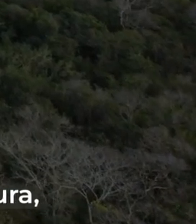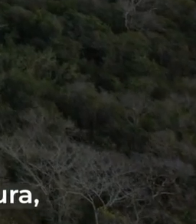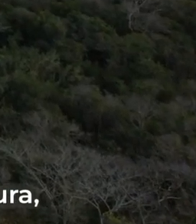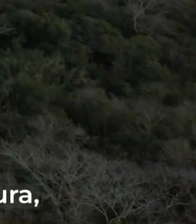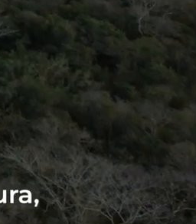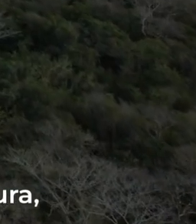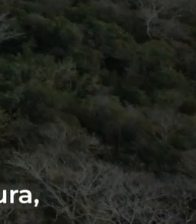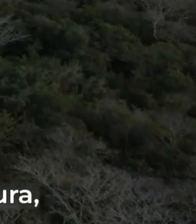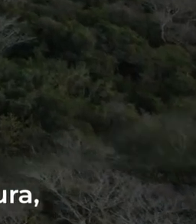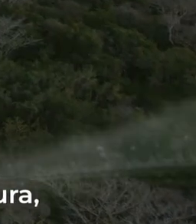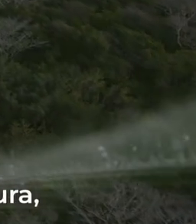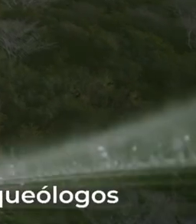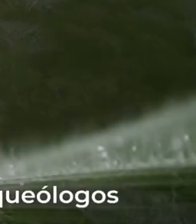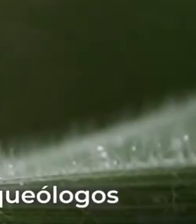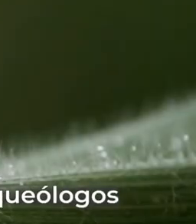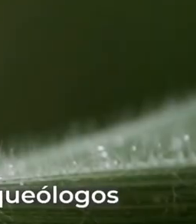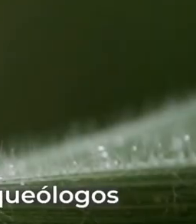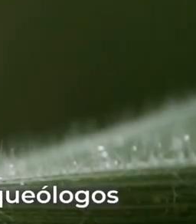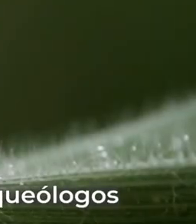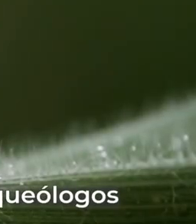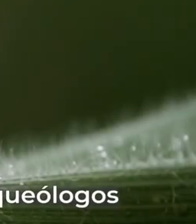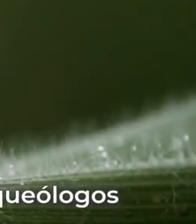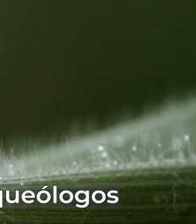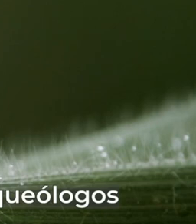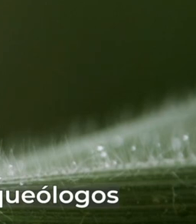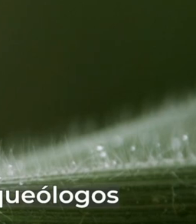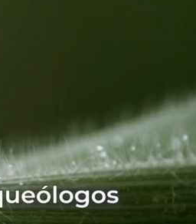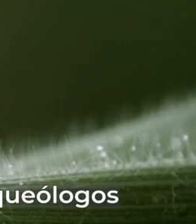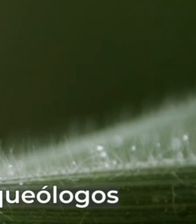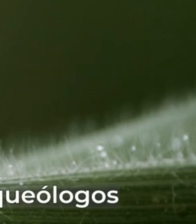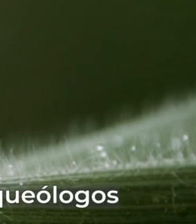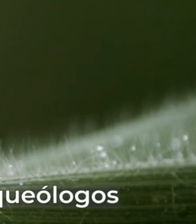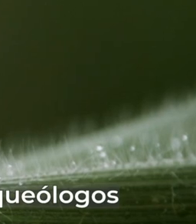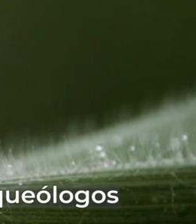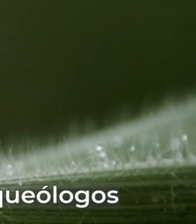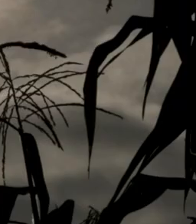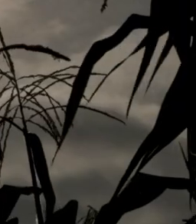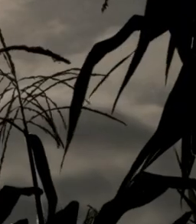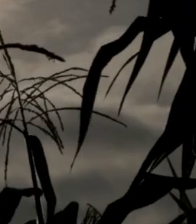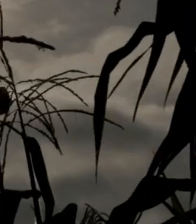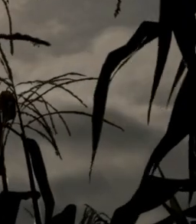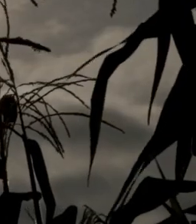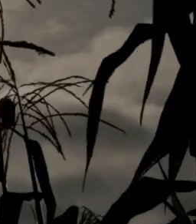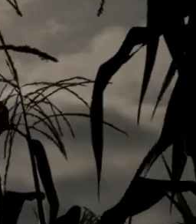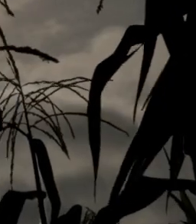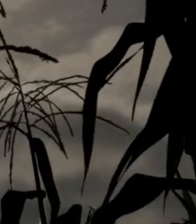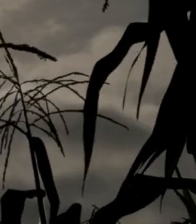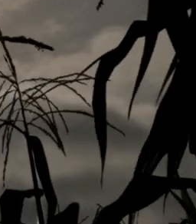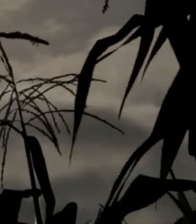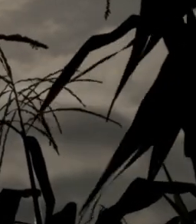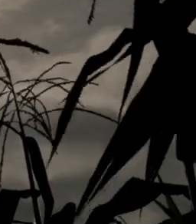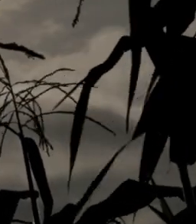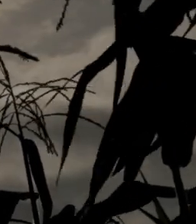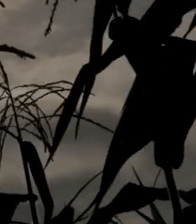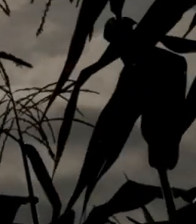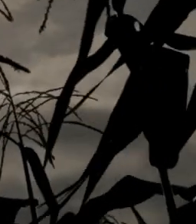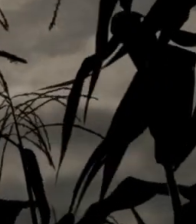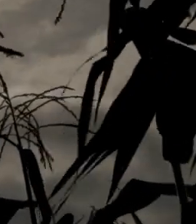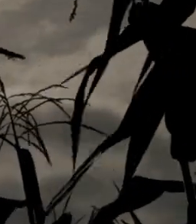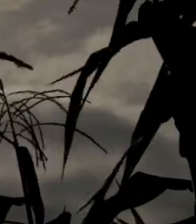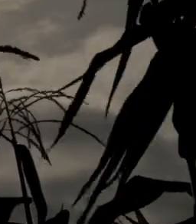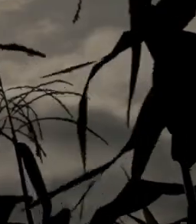los mayas para la agricultura hacia finales del periodo denominado por los arqueólogos como Clásico Tardío.